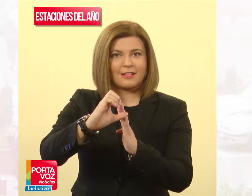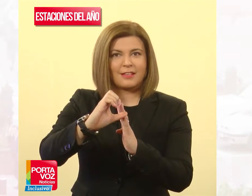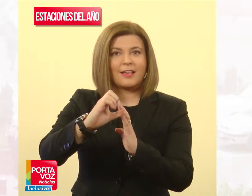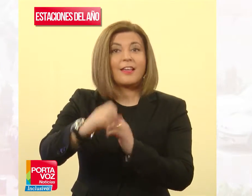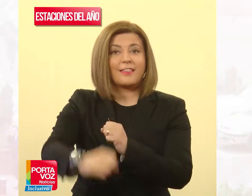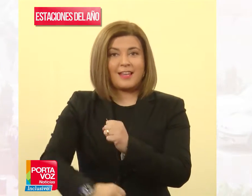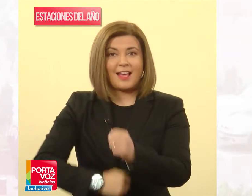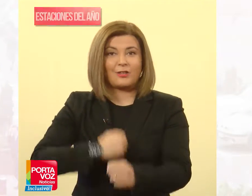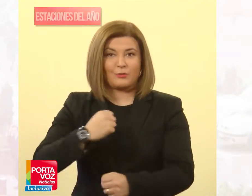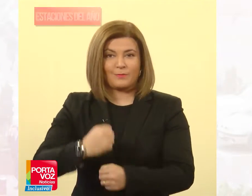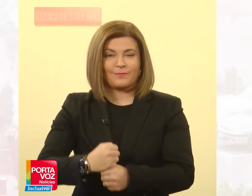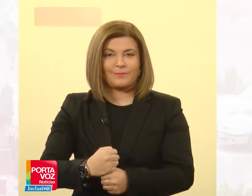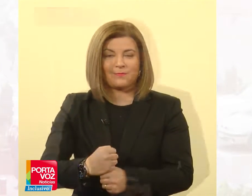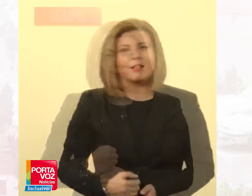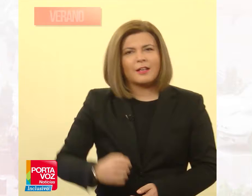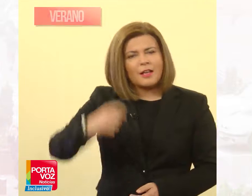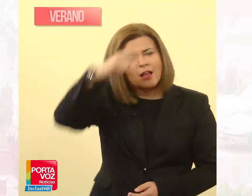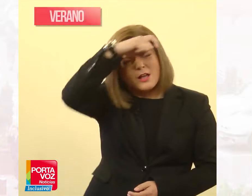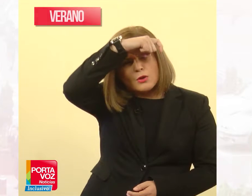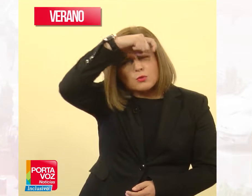Estaciones del Año